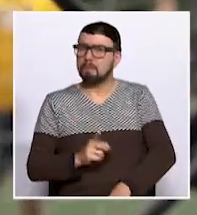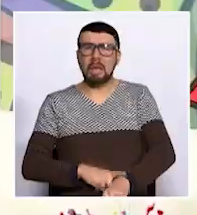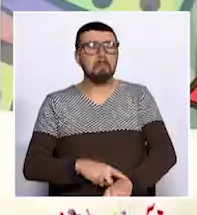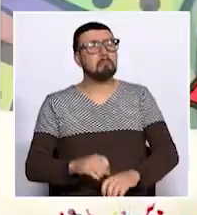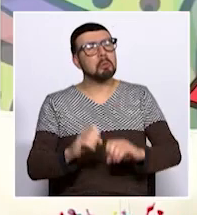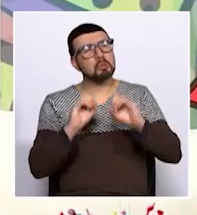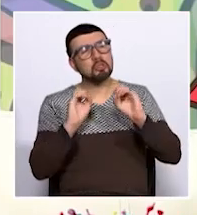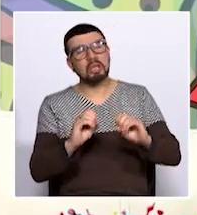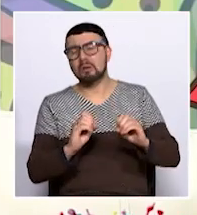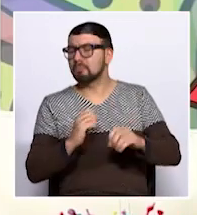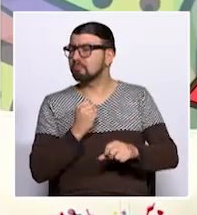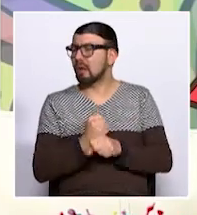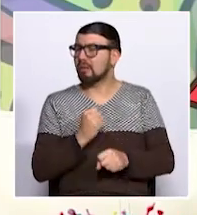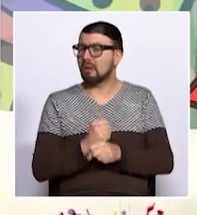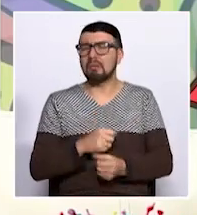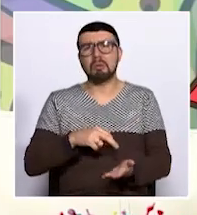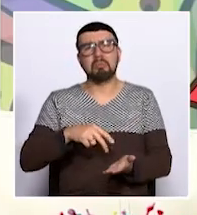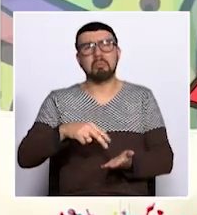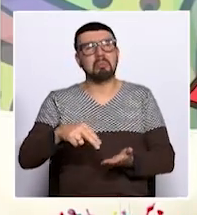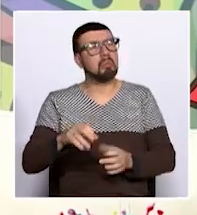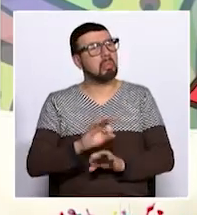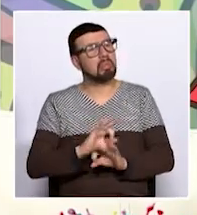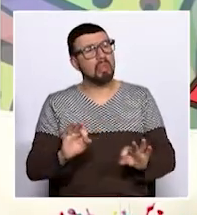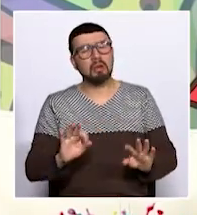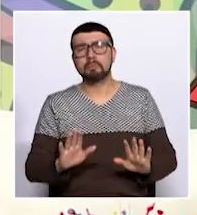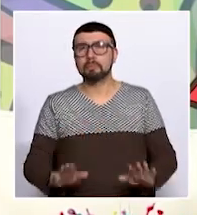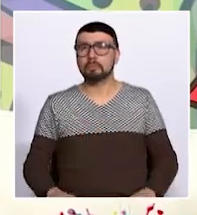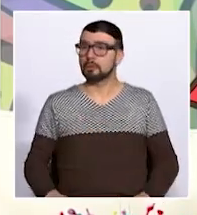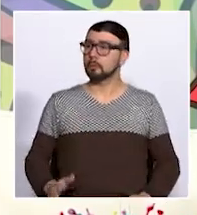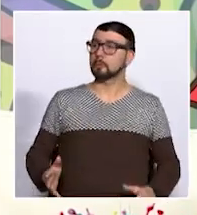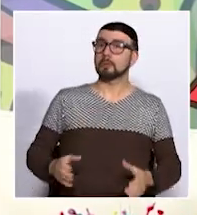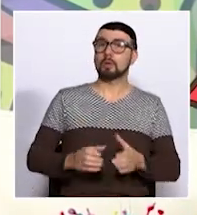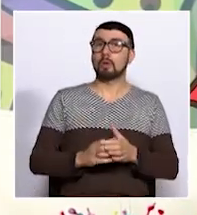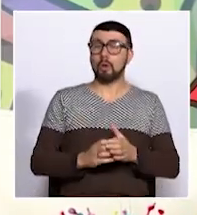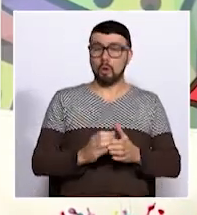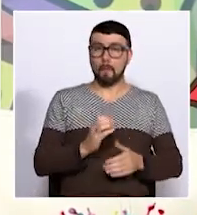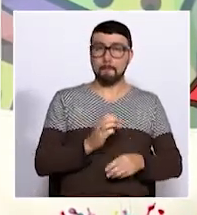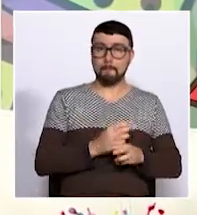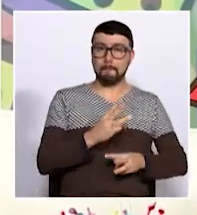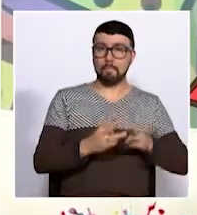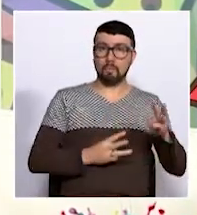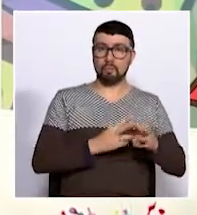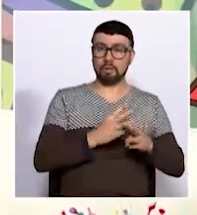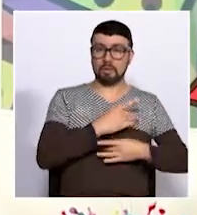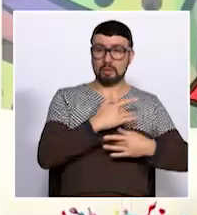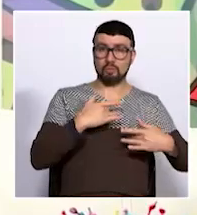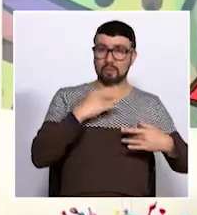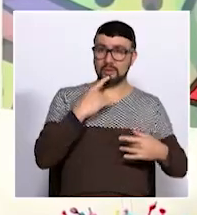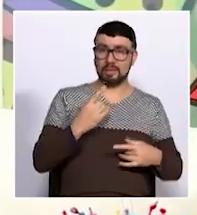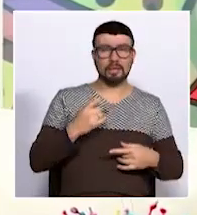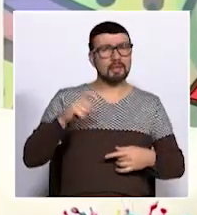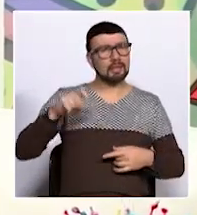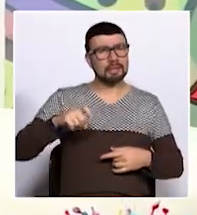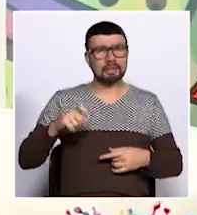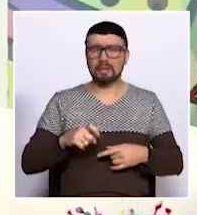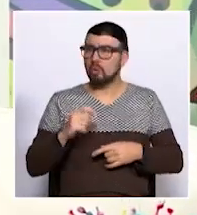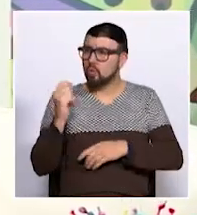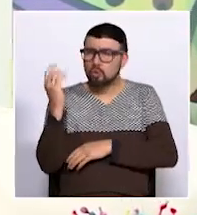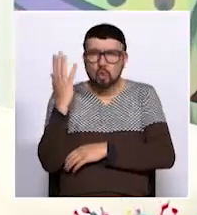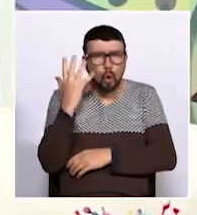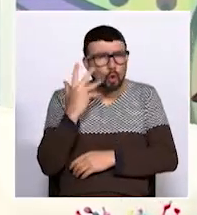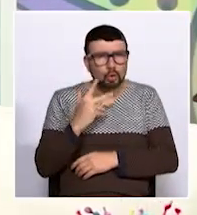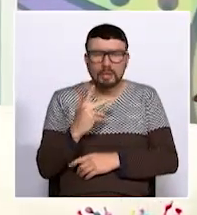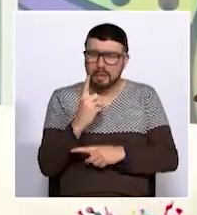realmente, según la Organización Mundial de la Salud, lo que necesitamos es media hora al día, 30 minutos donde realicemos